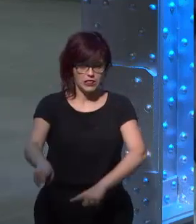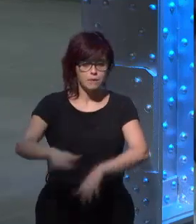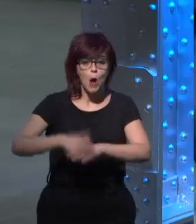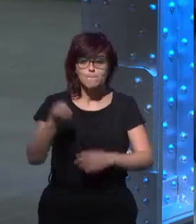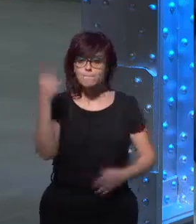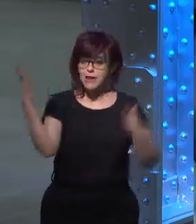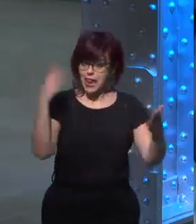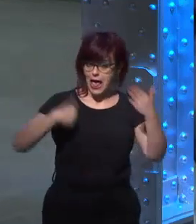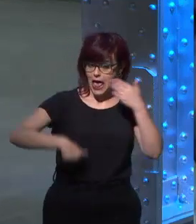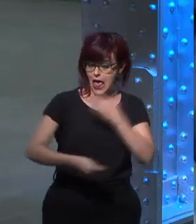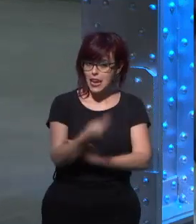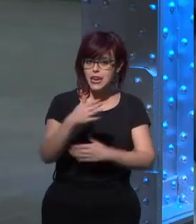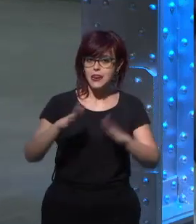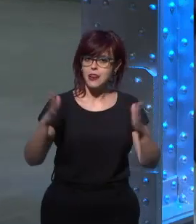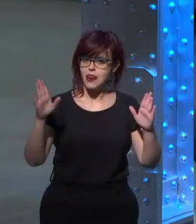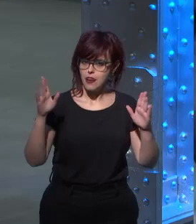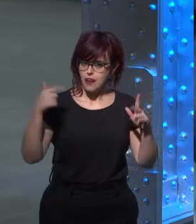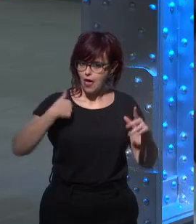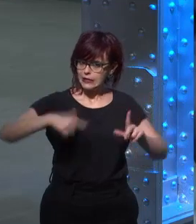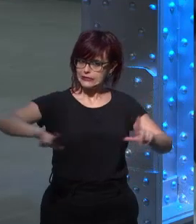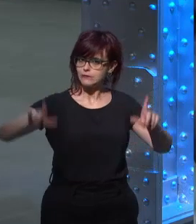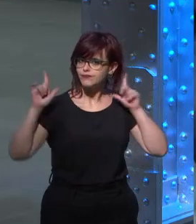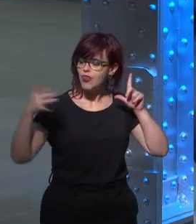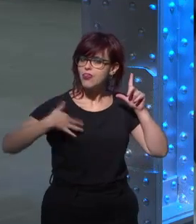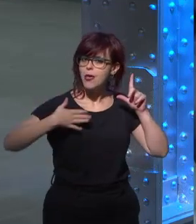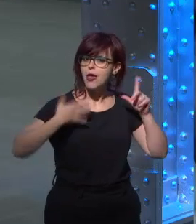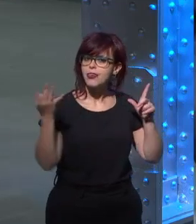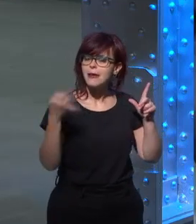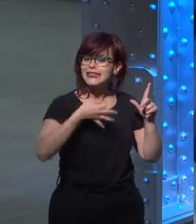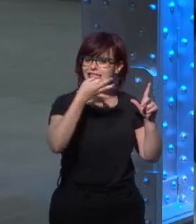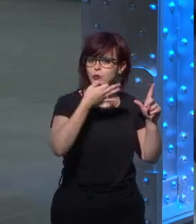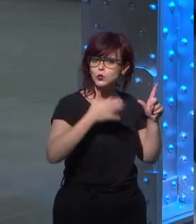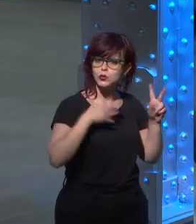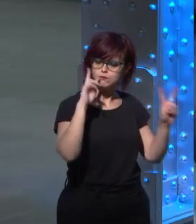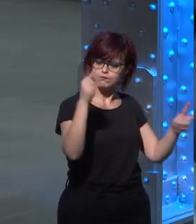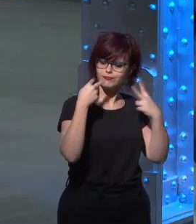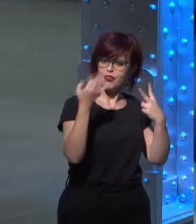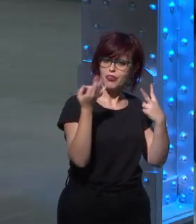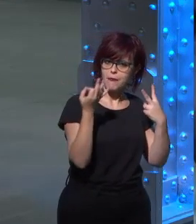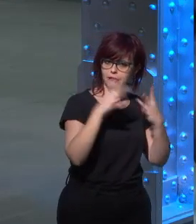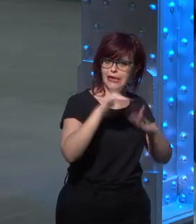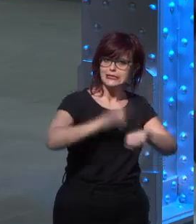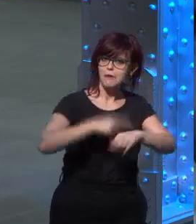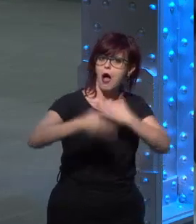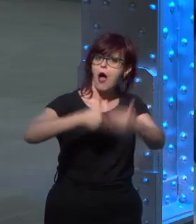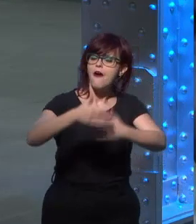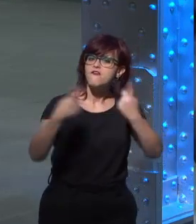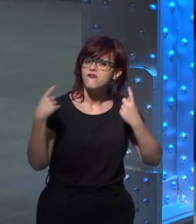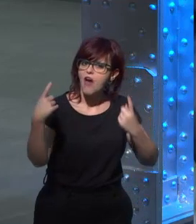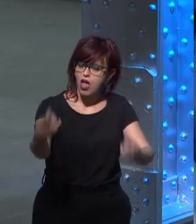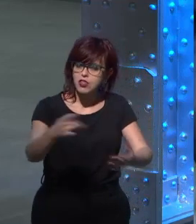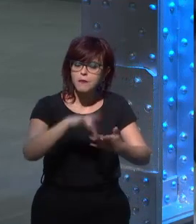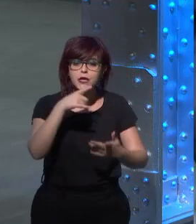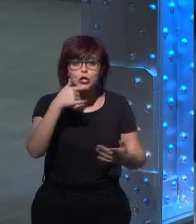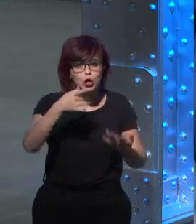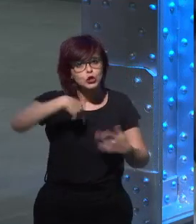somos los que tenemos que escribir nuestro propio discurso. Y lo haremos con el paso del tiempo. Pero lo que está claro y lo que ya está claramente